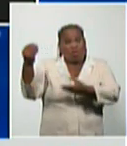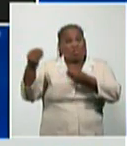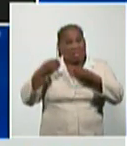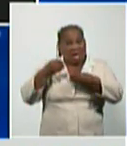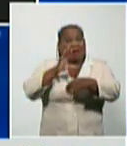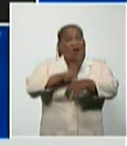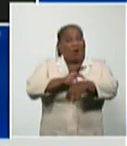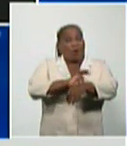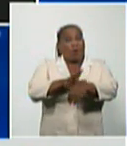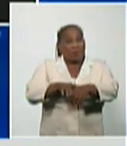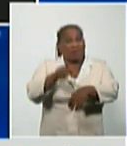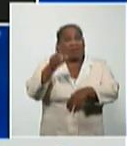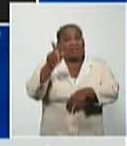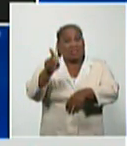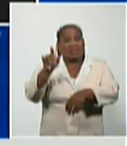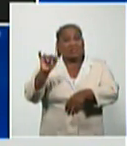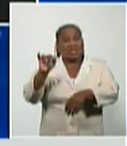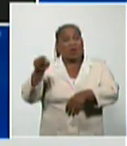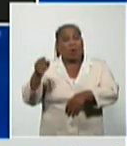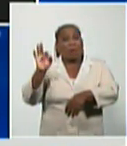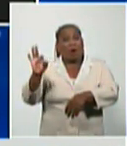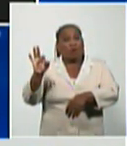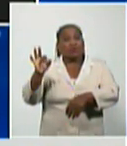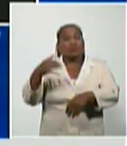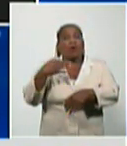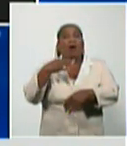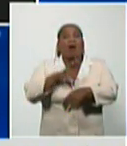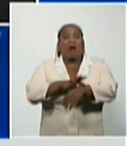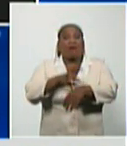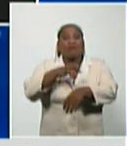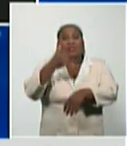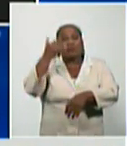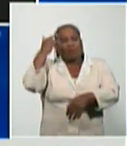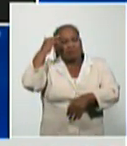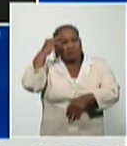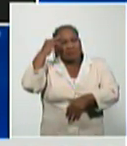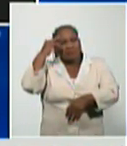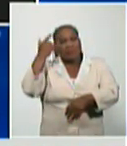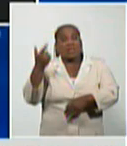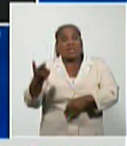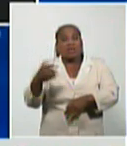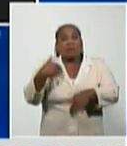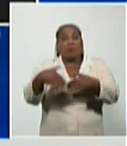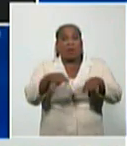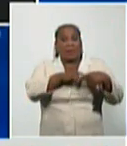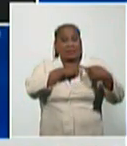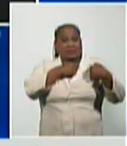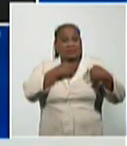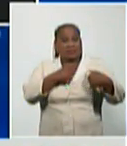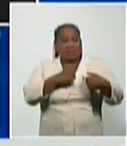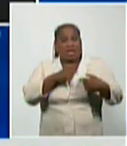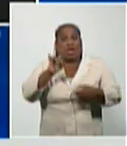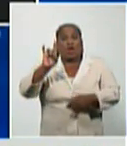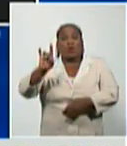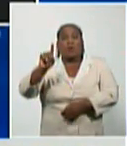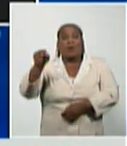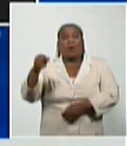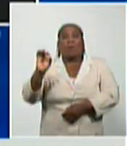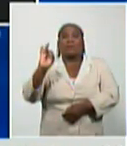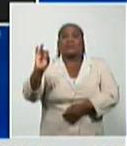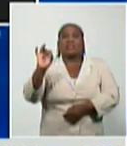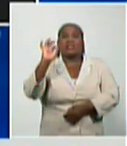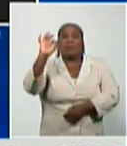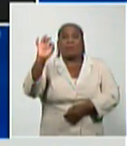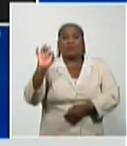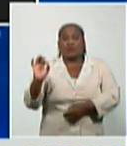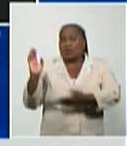16,8%, nutricional el 10,4% y cardiovascular el 9,7% de los